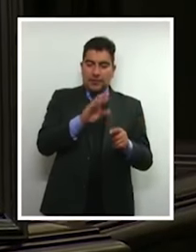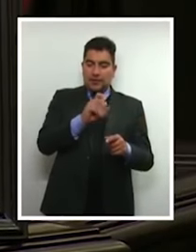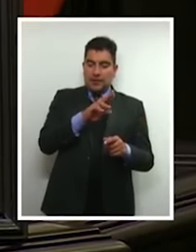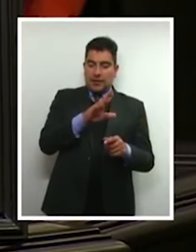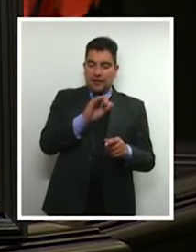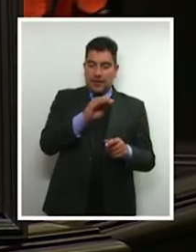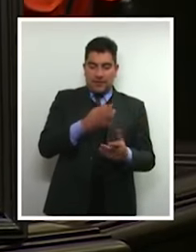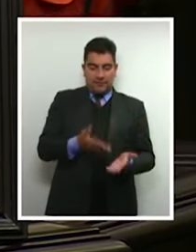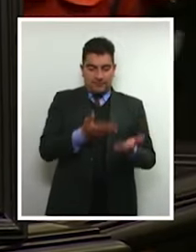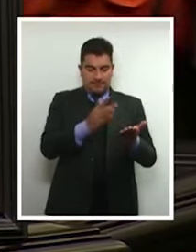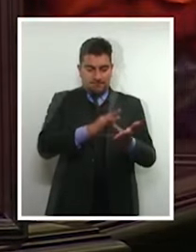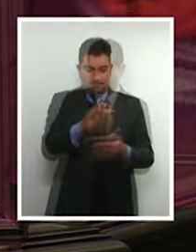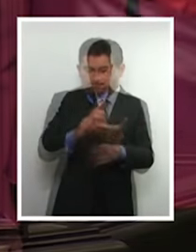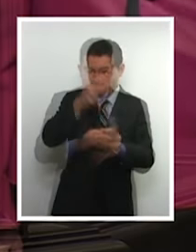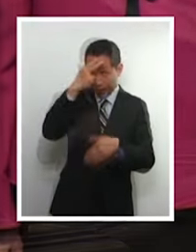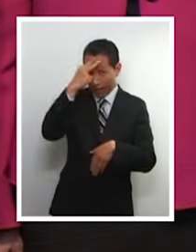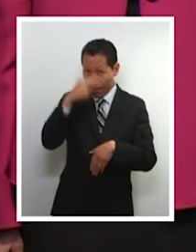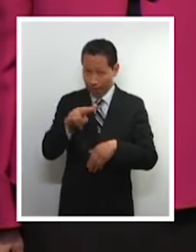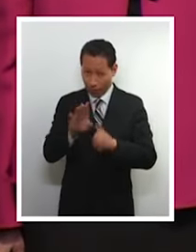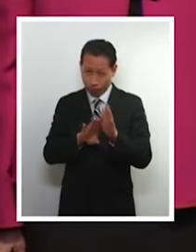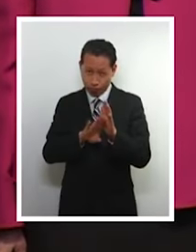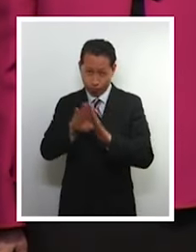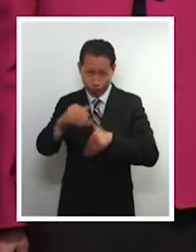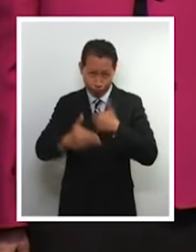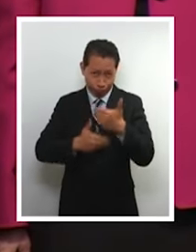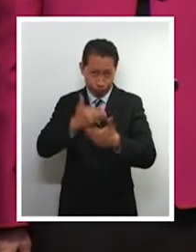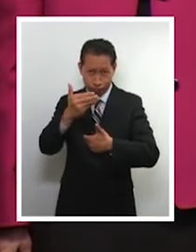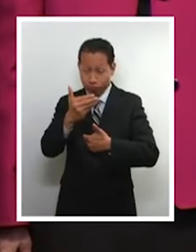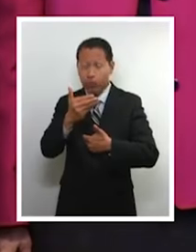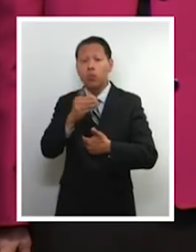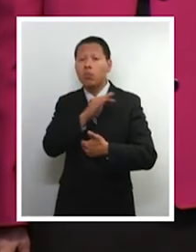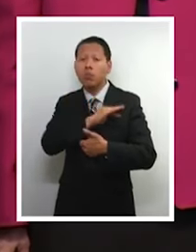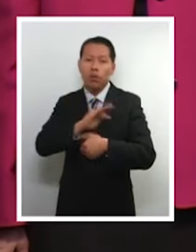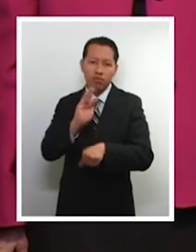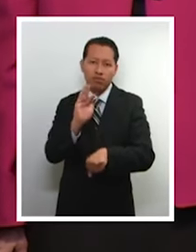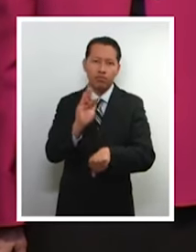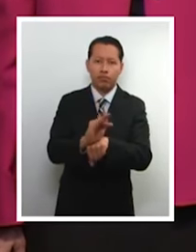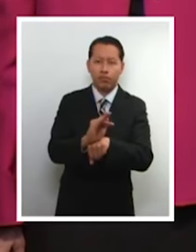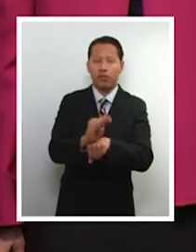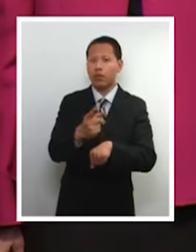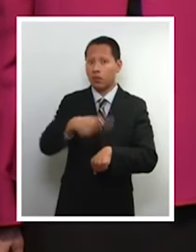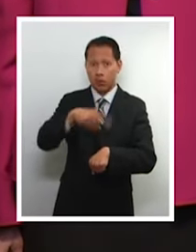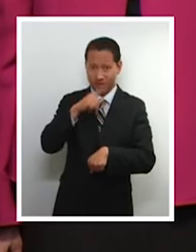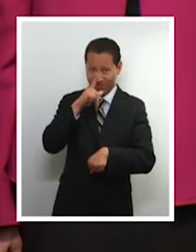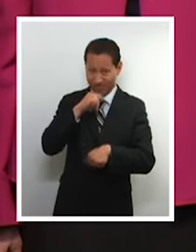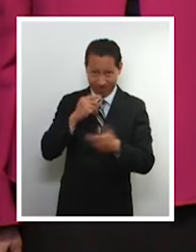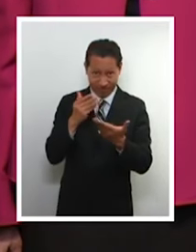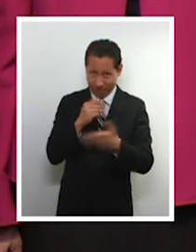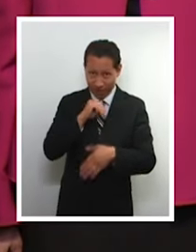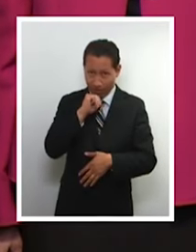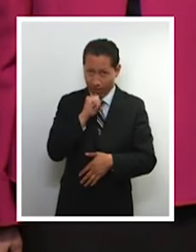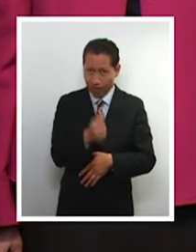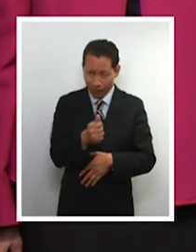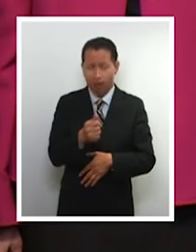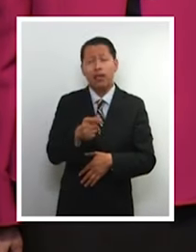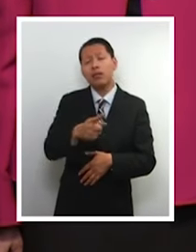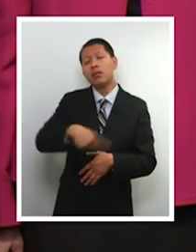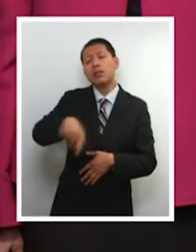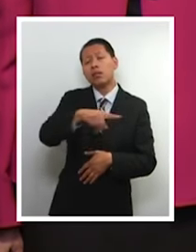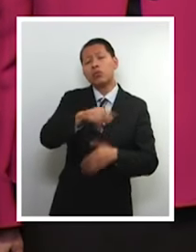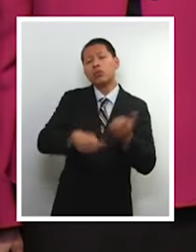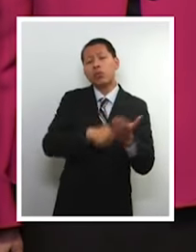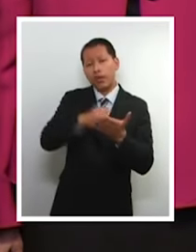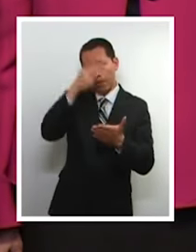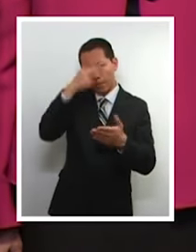Superior de Justicia de la Ciudad de México. Alejandro Encinas, quien condujo el trabajo de los 10 grupos legislativos integrados por 100